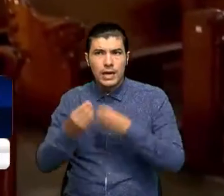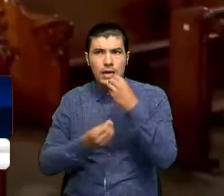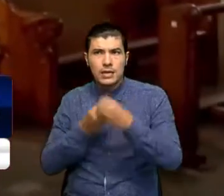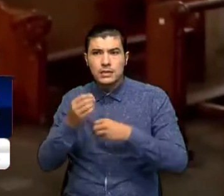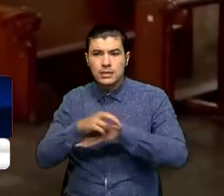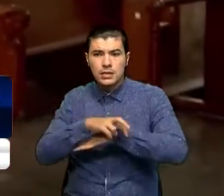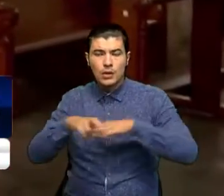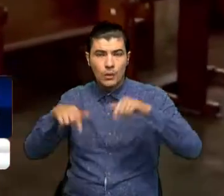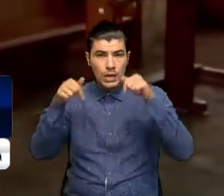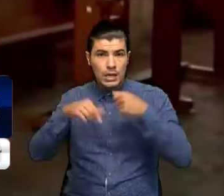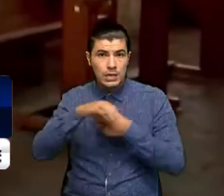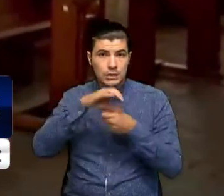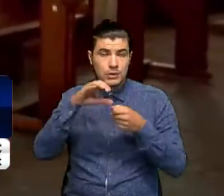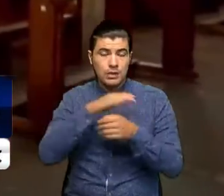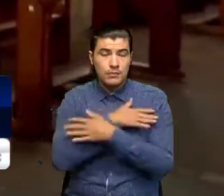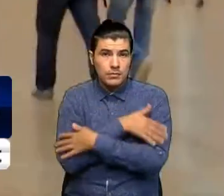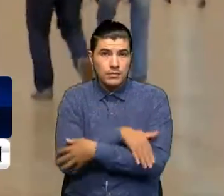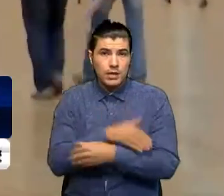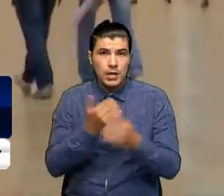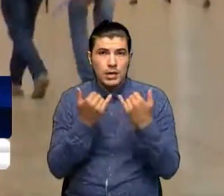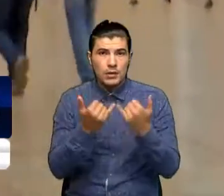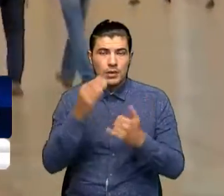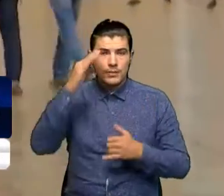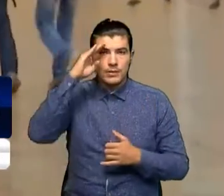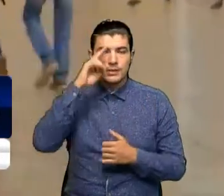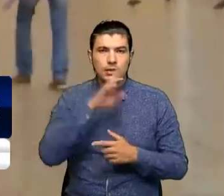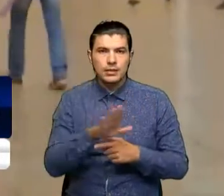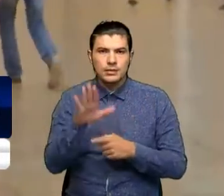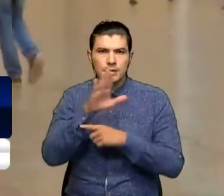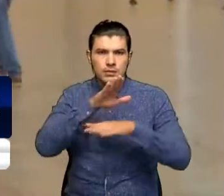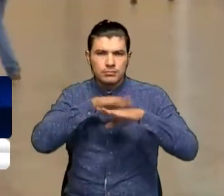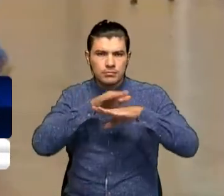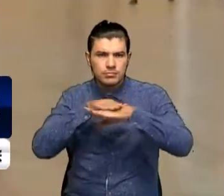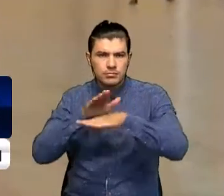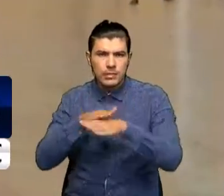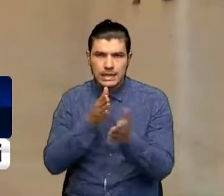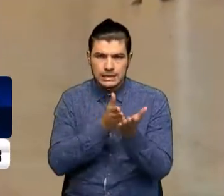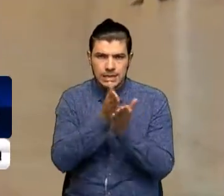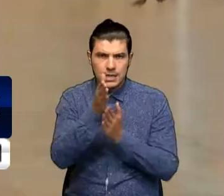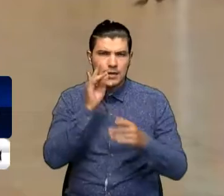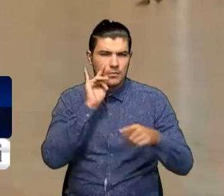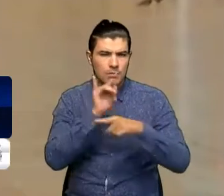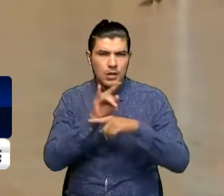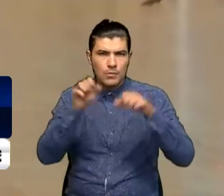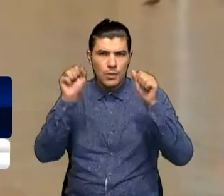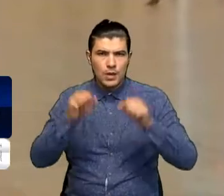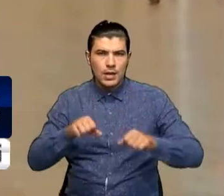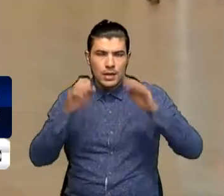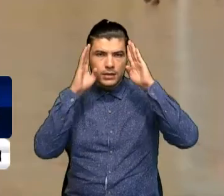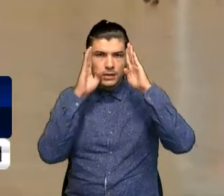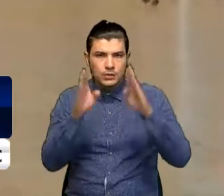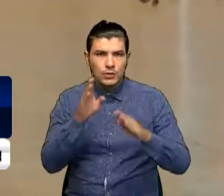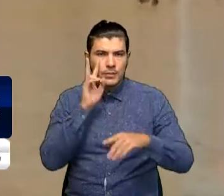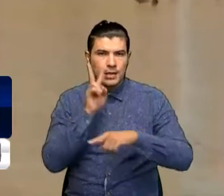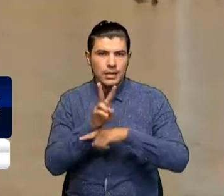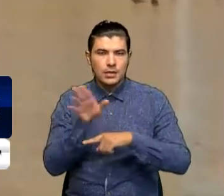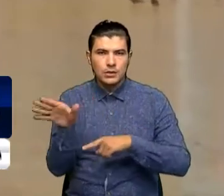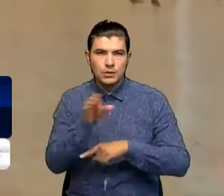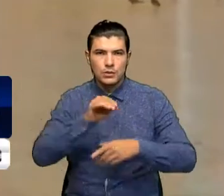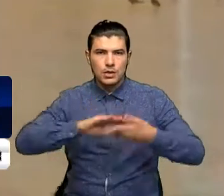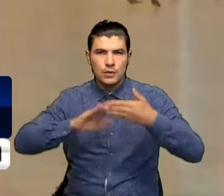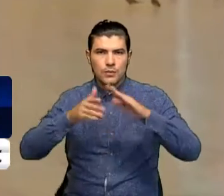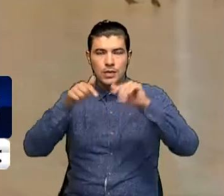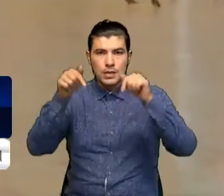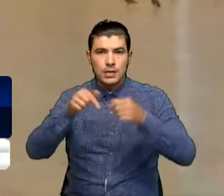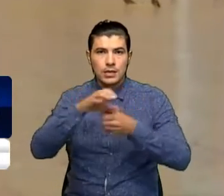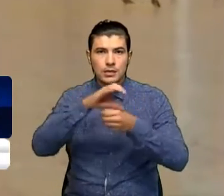delitos aquí en la ciudad de Pamplona. Las autoridades han advertido y han señalado que van a estar más vigilantes para prestar más seguridad a la comunidad